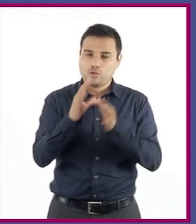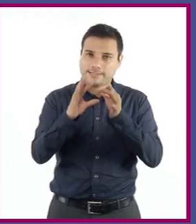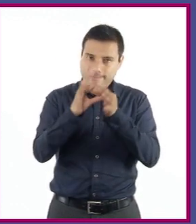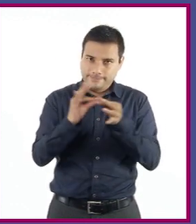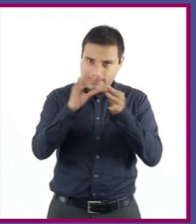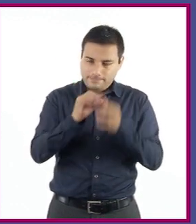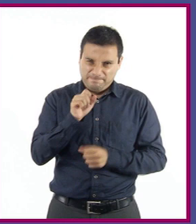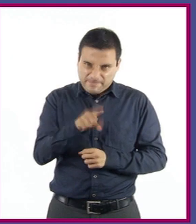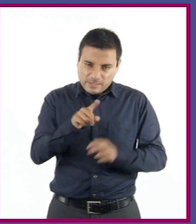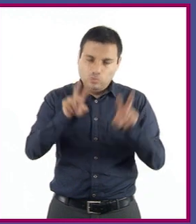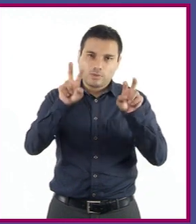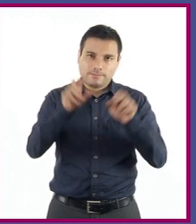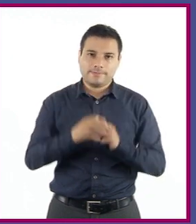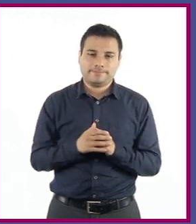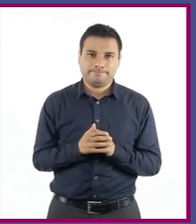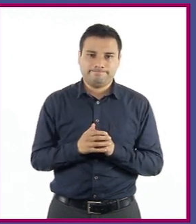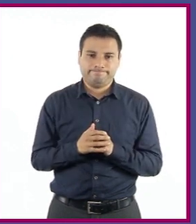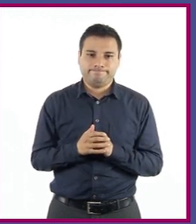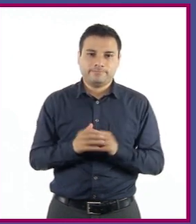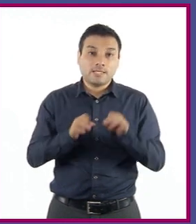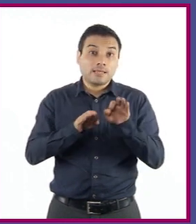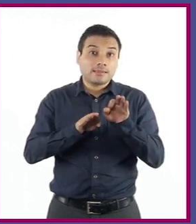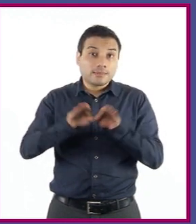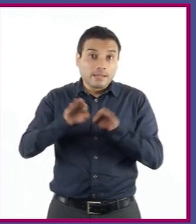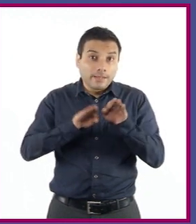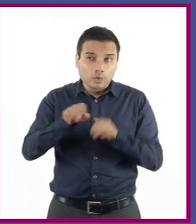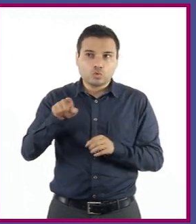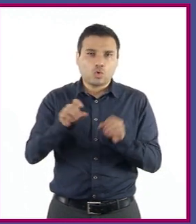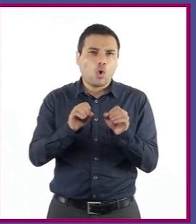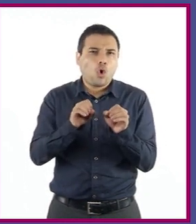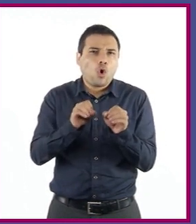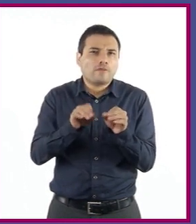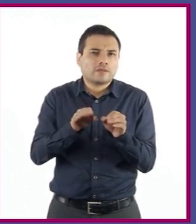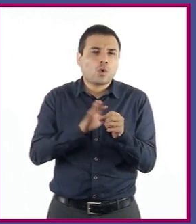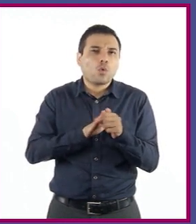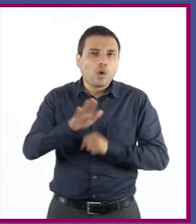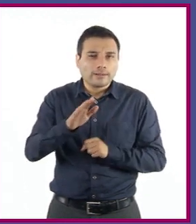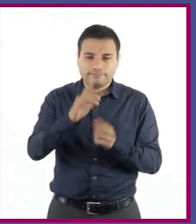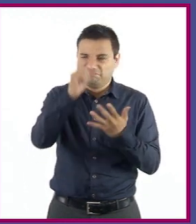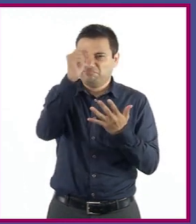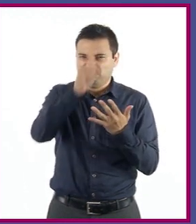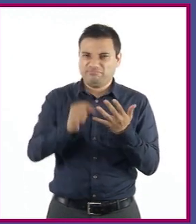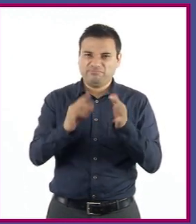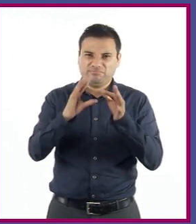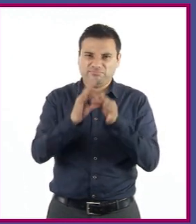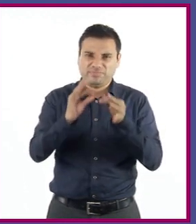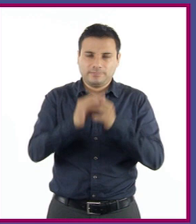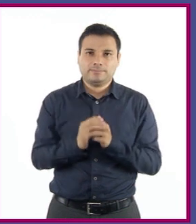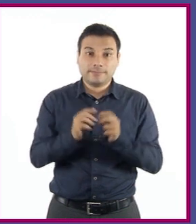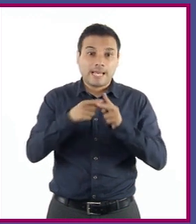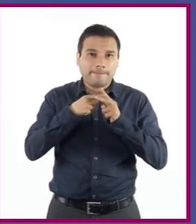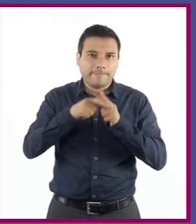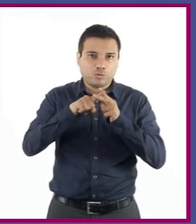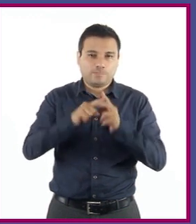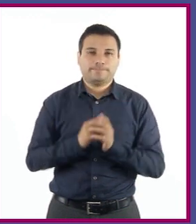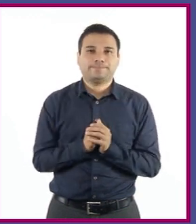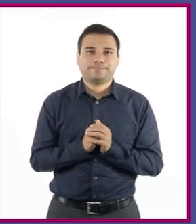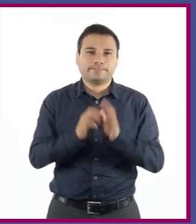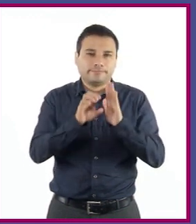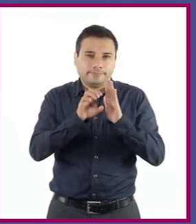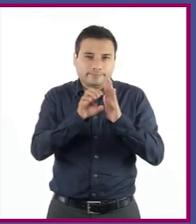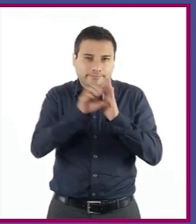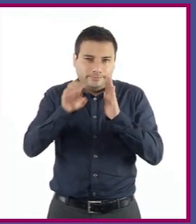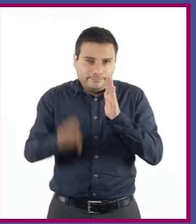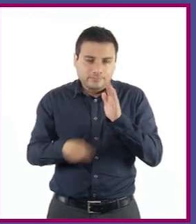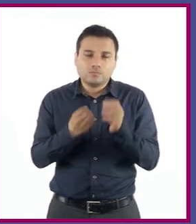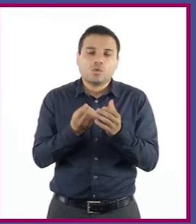es decir, las labores de oficina que hará la persona sobre la que habla la carta. Comienzo. Se utiliza para